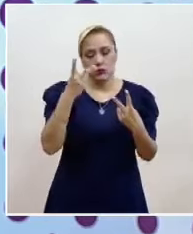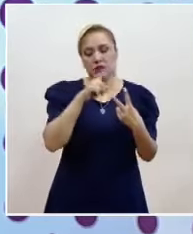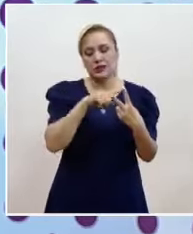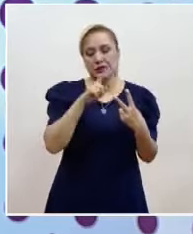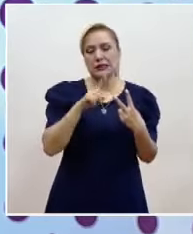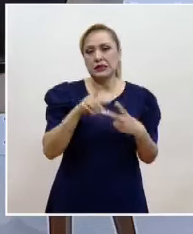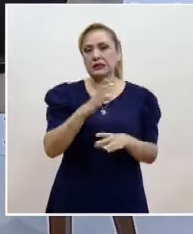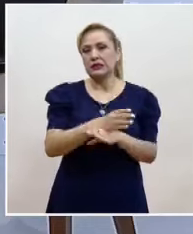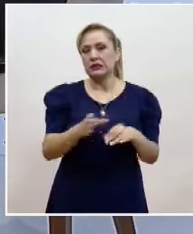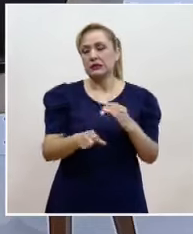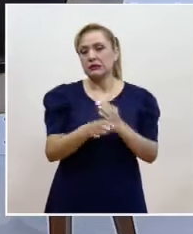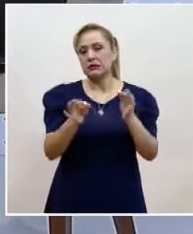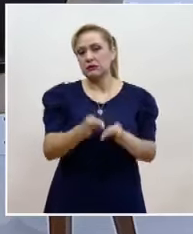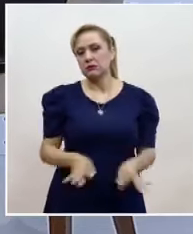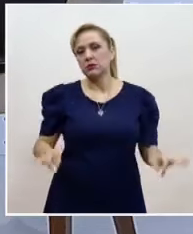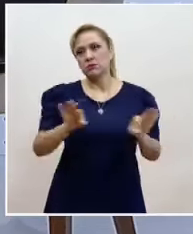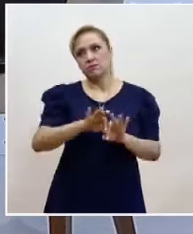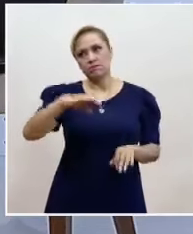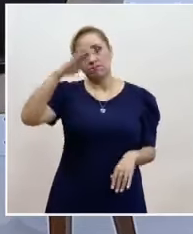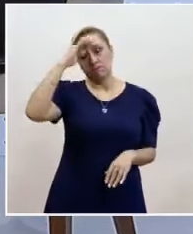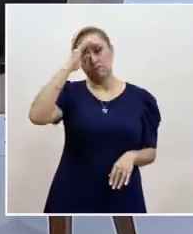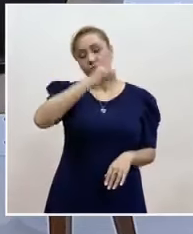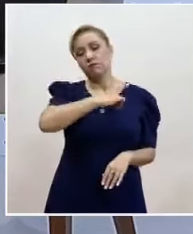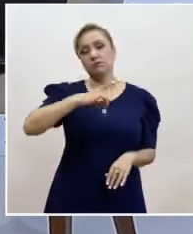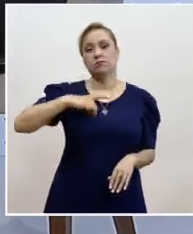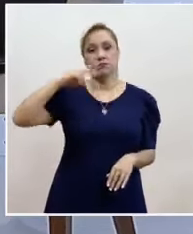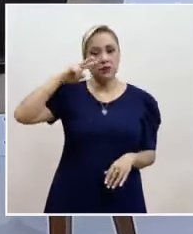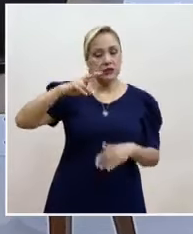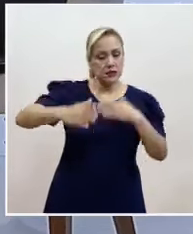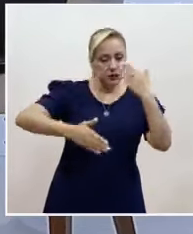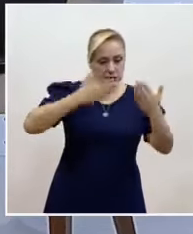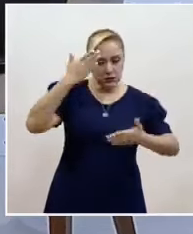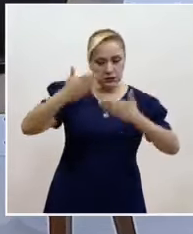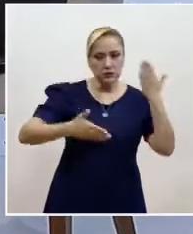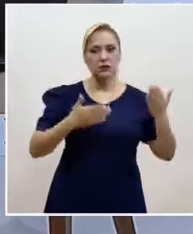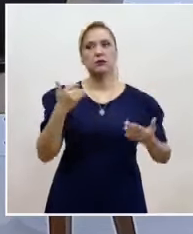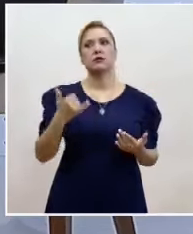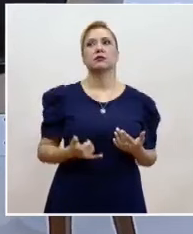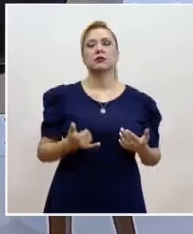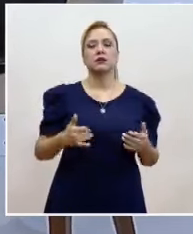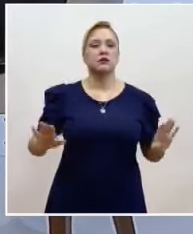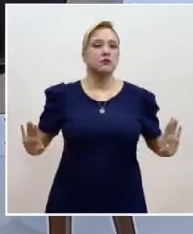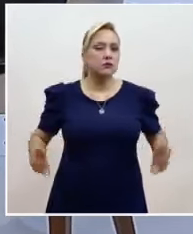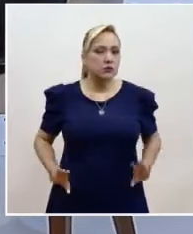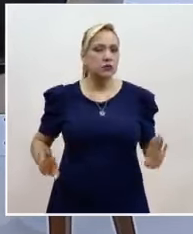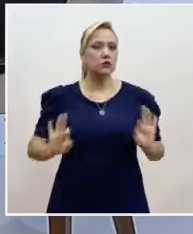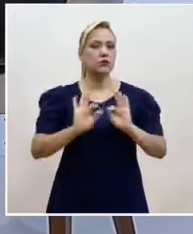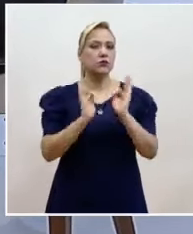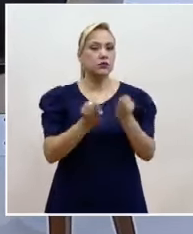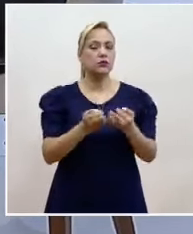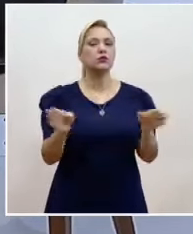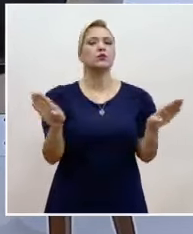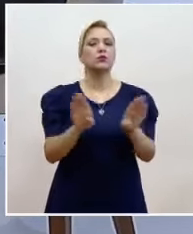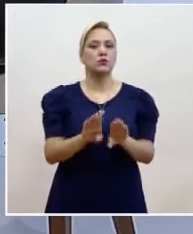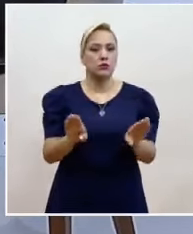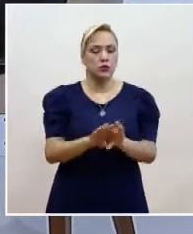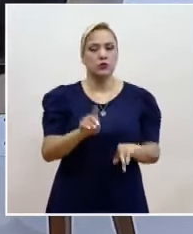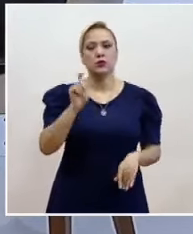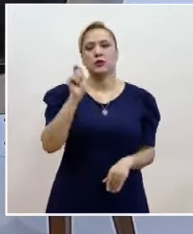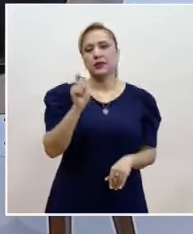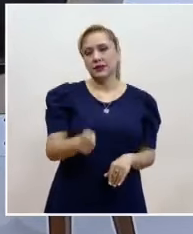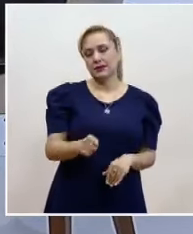dos elementos fundamentales que deben de guiar un poco el estudio y un poco también la manera de cómo debe de verse esto que también se llama